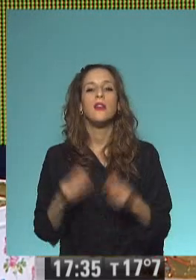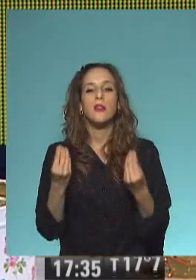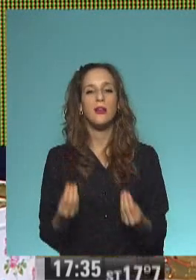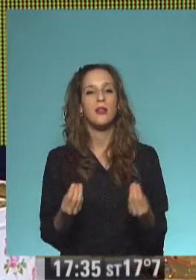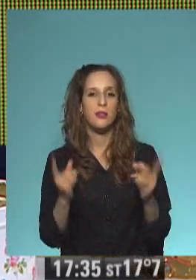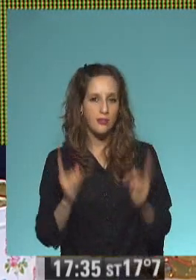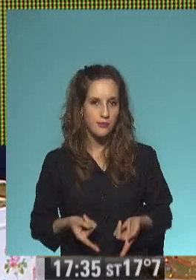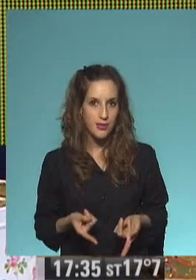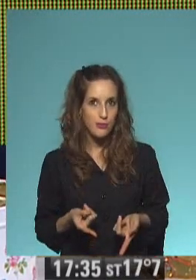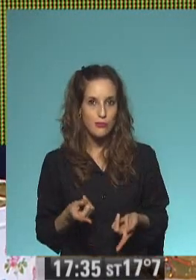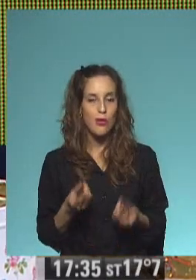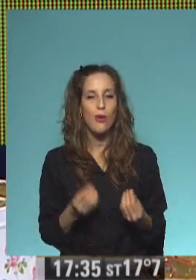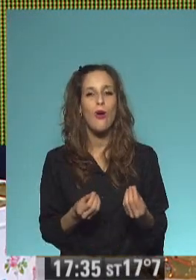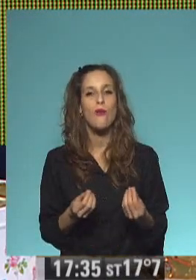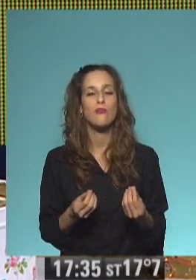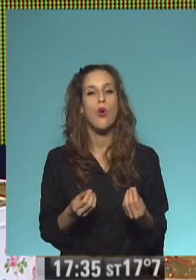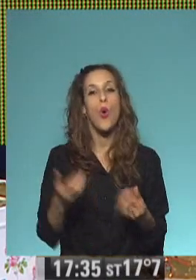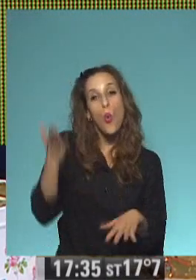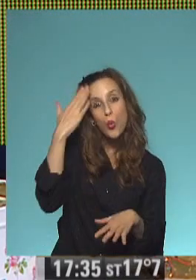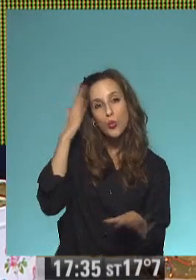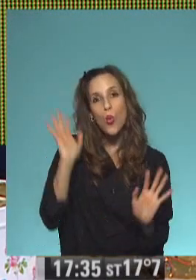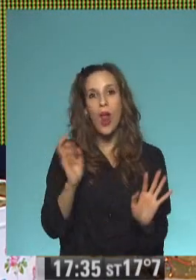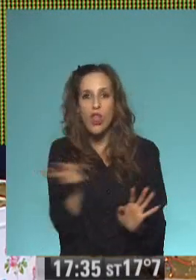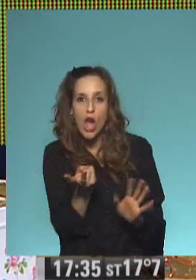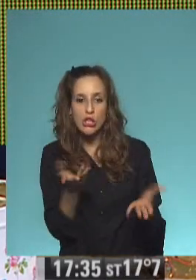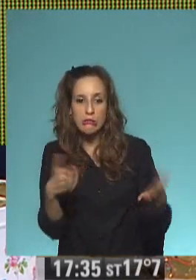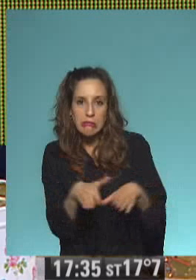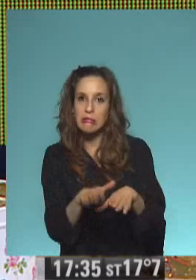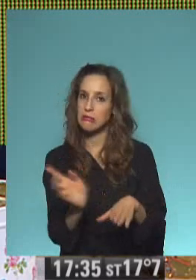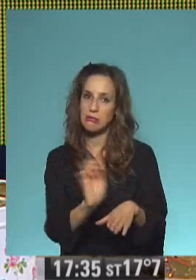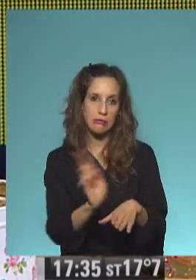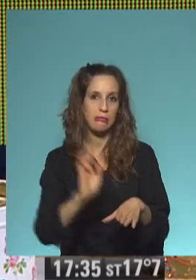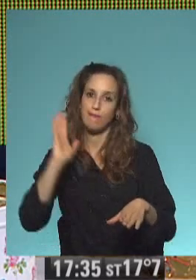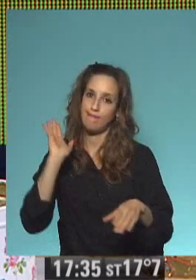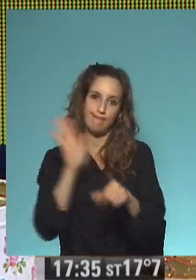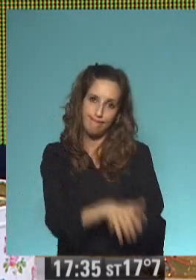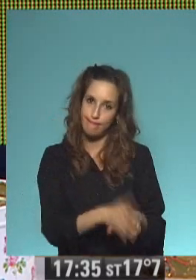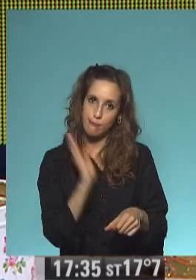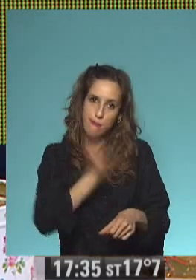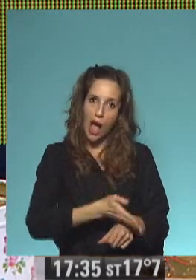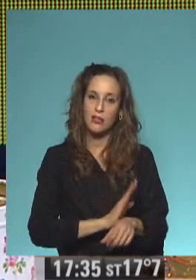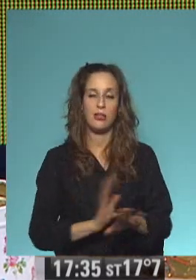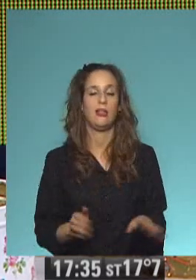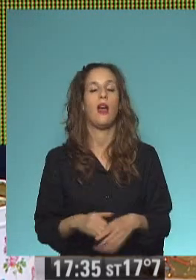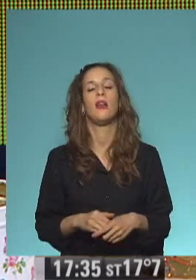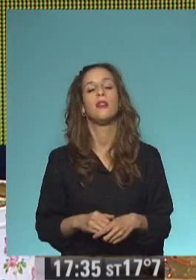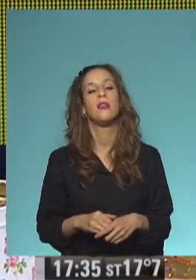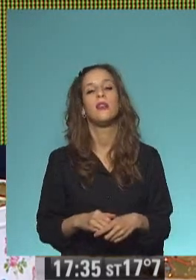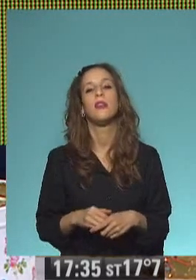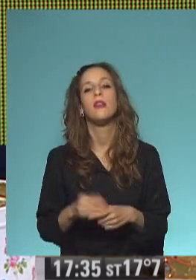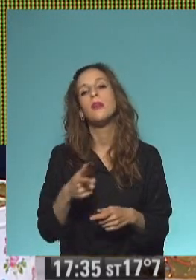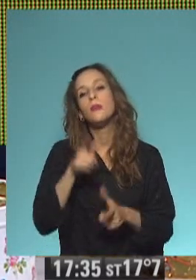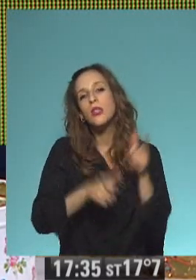encuentro. Cómo fue, que fue triste, que fue muy duro para toda esa gente, para todos los